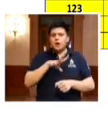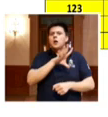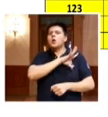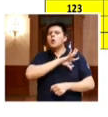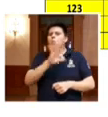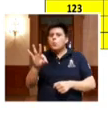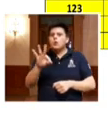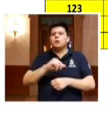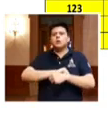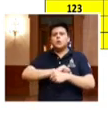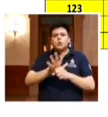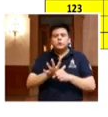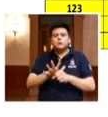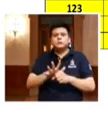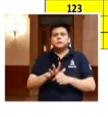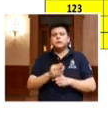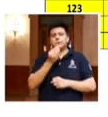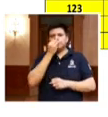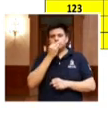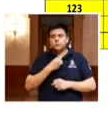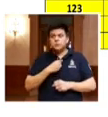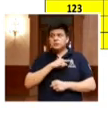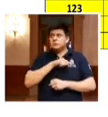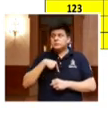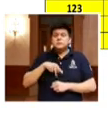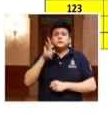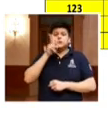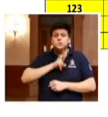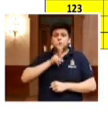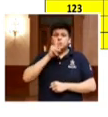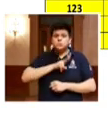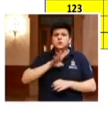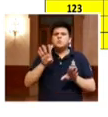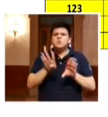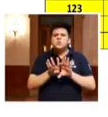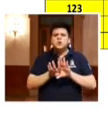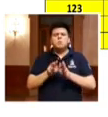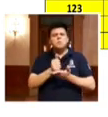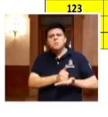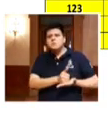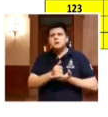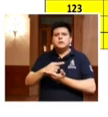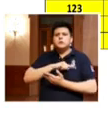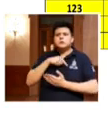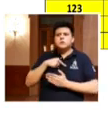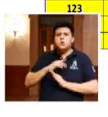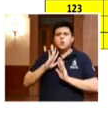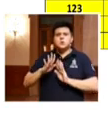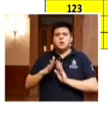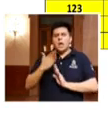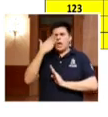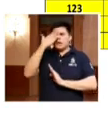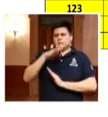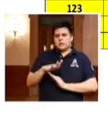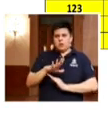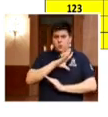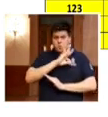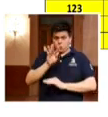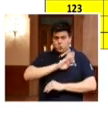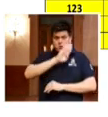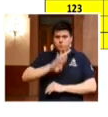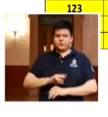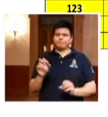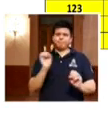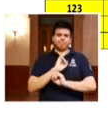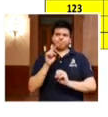COVID, y por más que los tratemos de preparar, nadie está preparado para recibir una noticia como esta. Vamos a hacer